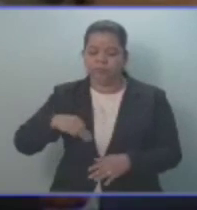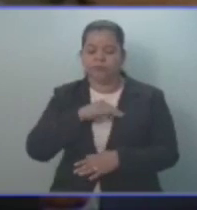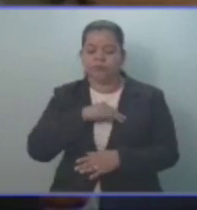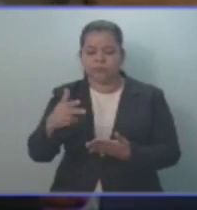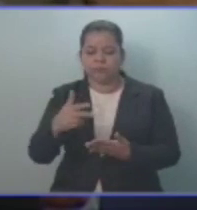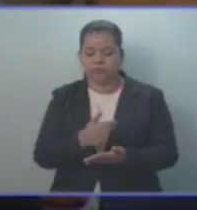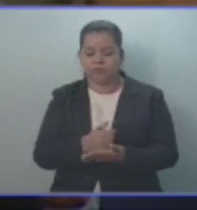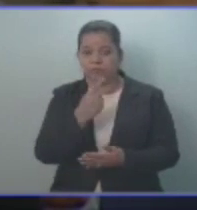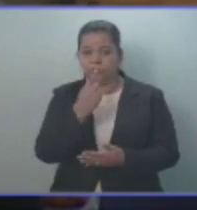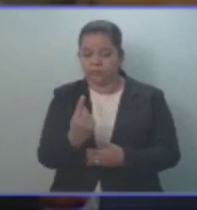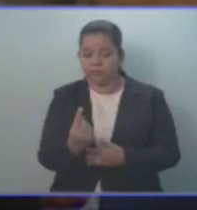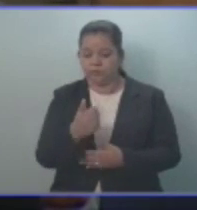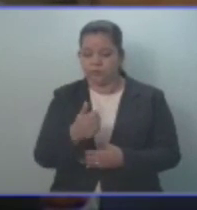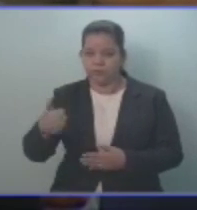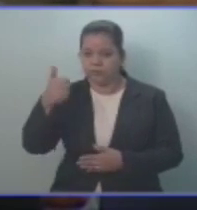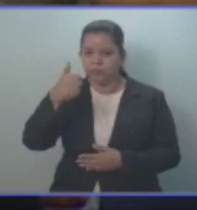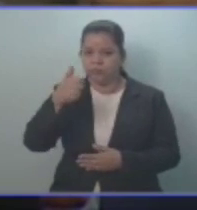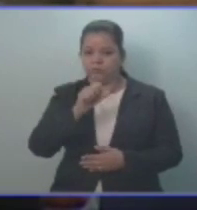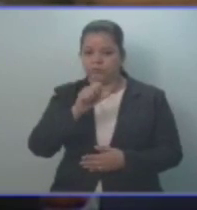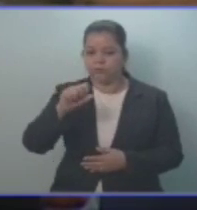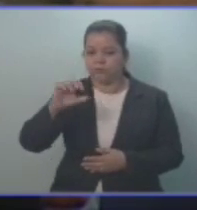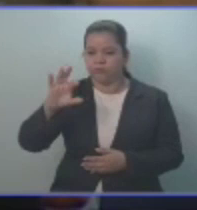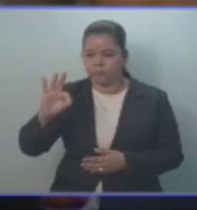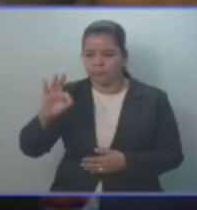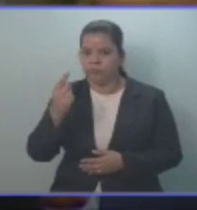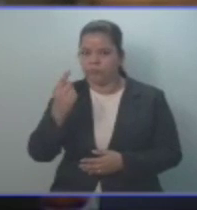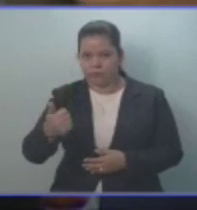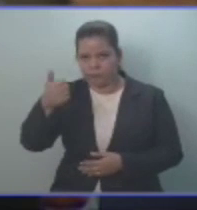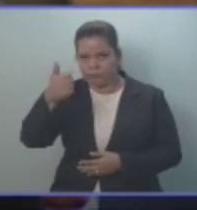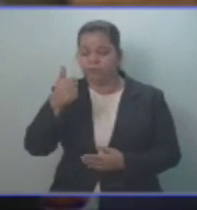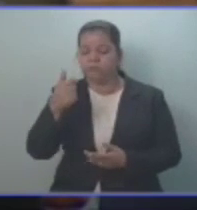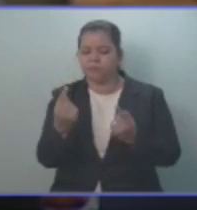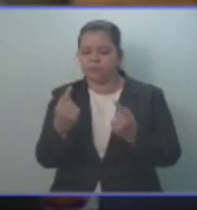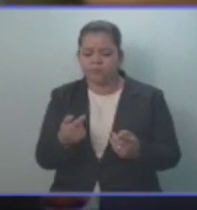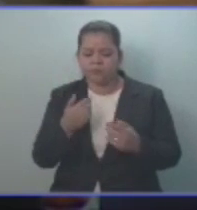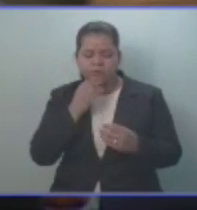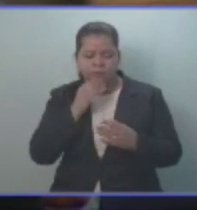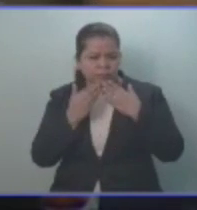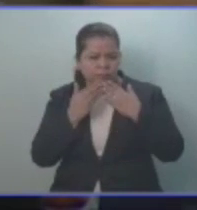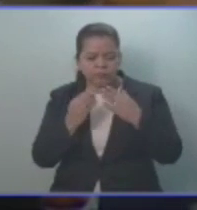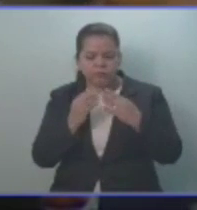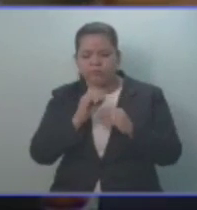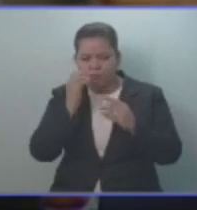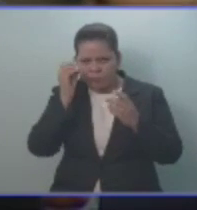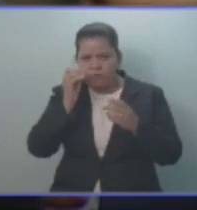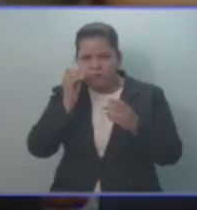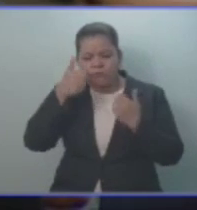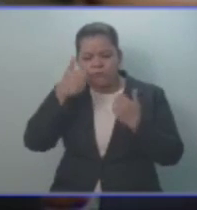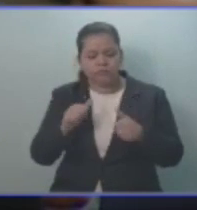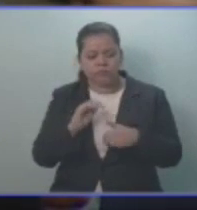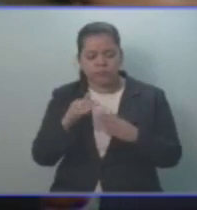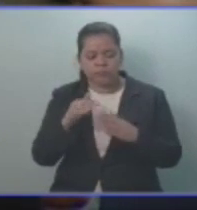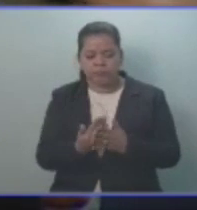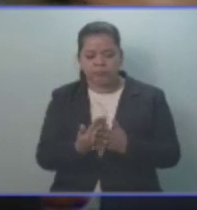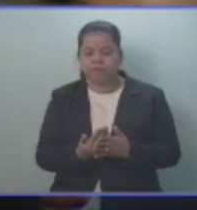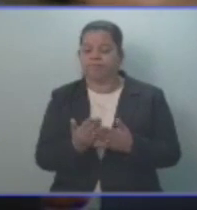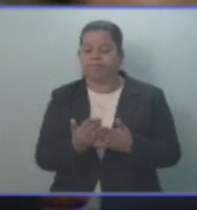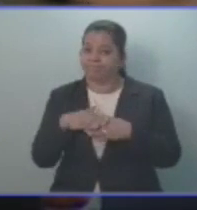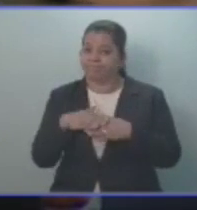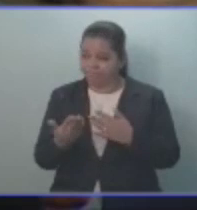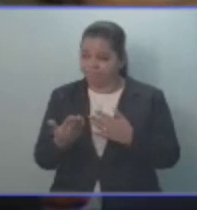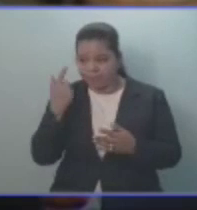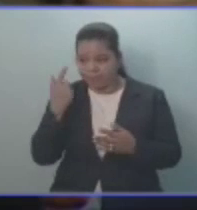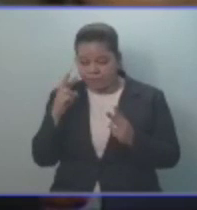al superintendente del sistema financiero, quienes expresaron su opinión favorable a la ratificación. Una vez analizado el instrumento,